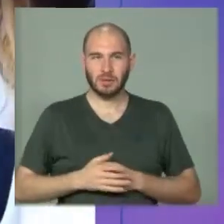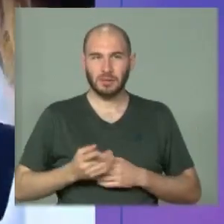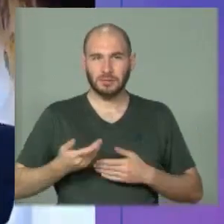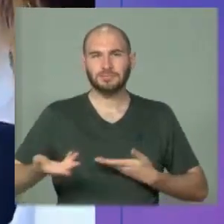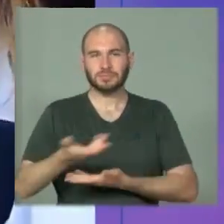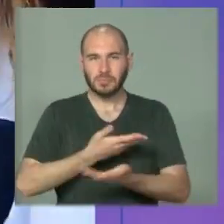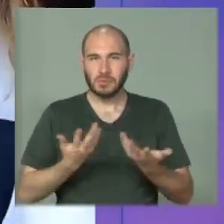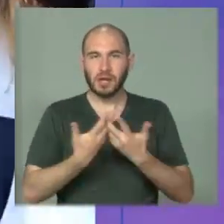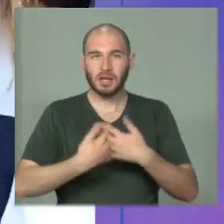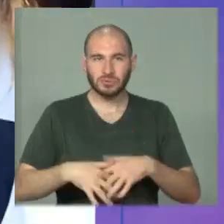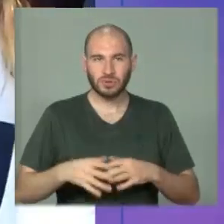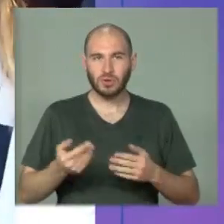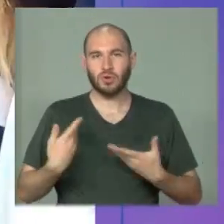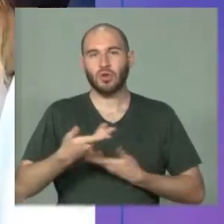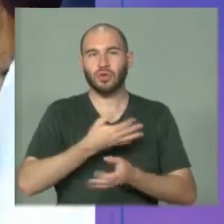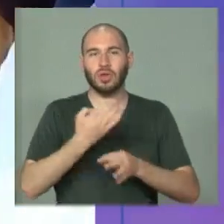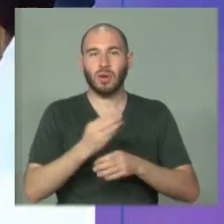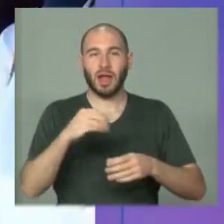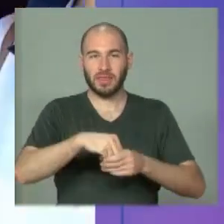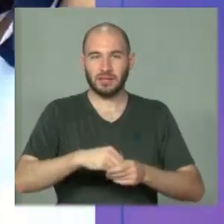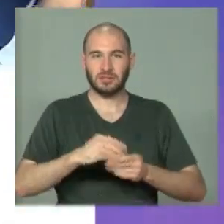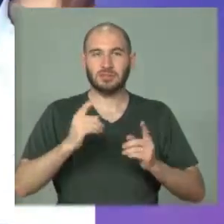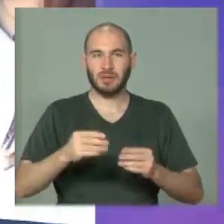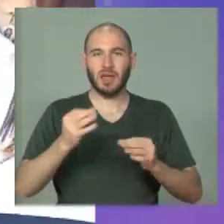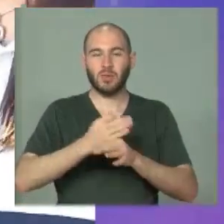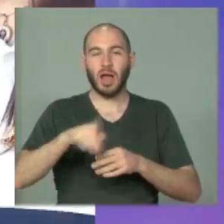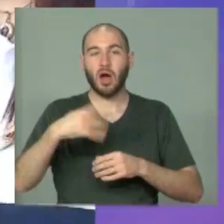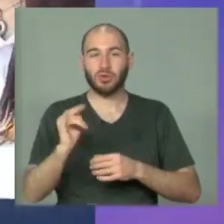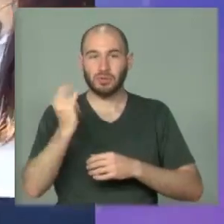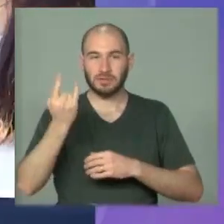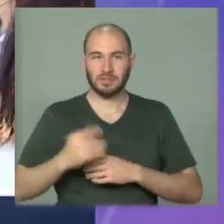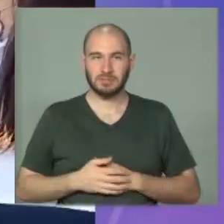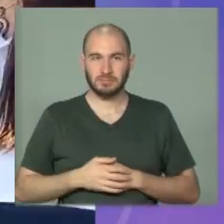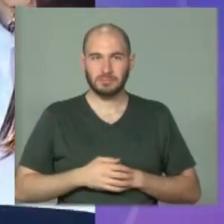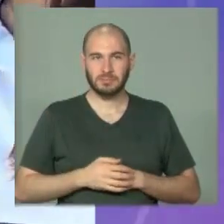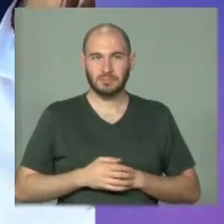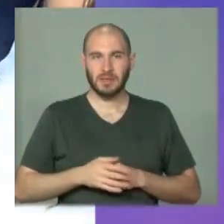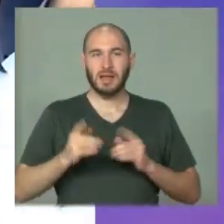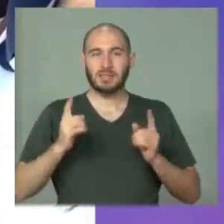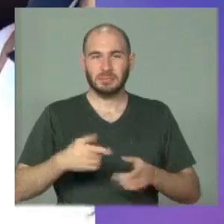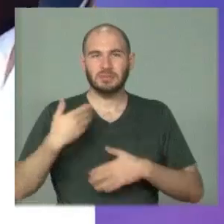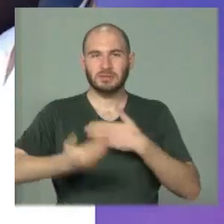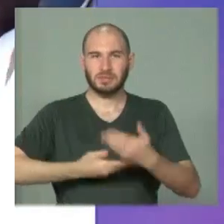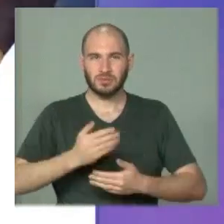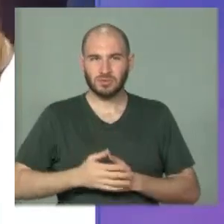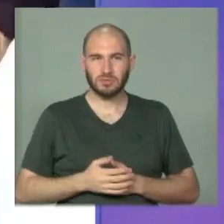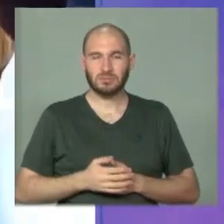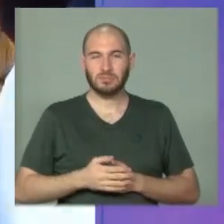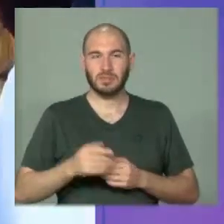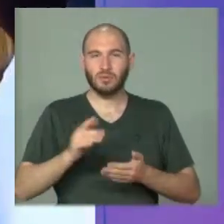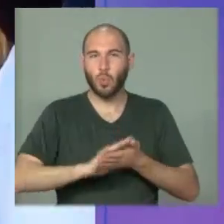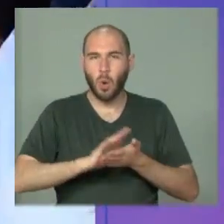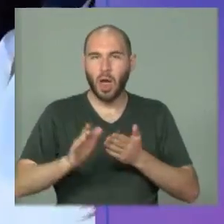a relacionarnos tanto nosotros en el colegio como con otros colegios de la universidad, nos ayuda también a desarrollar nuestra cabeza, a